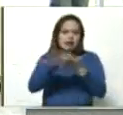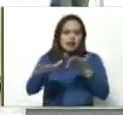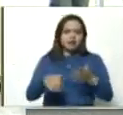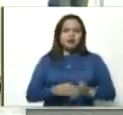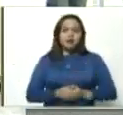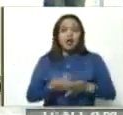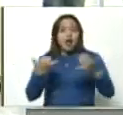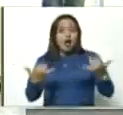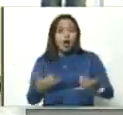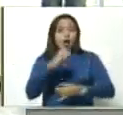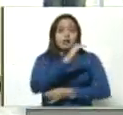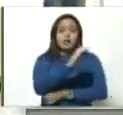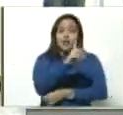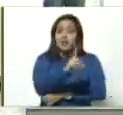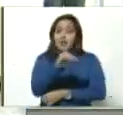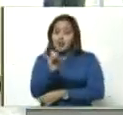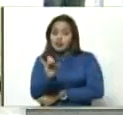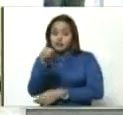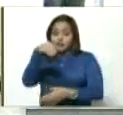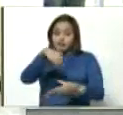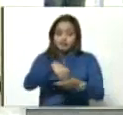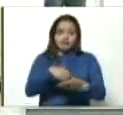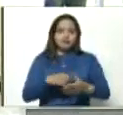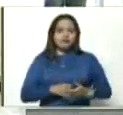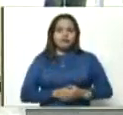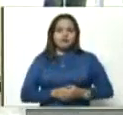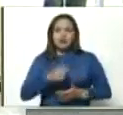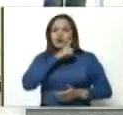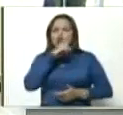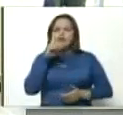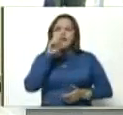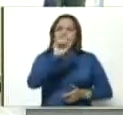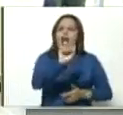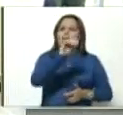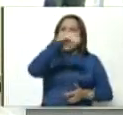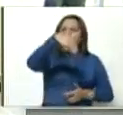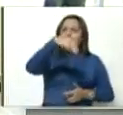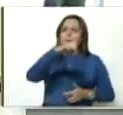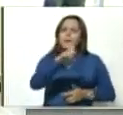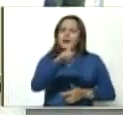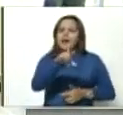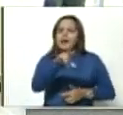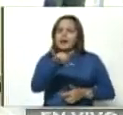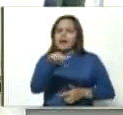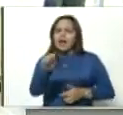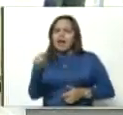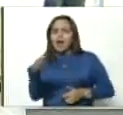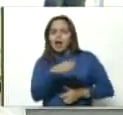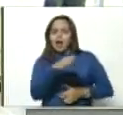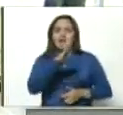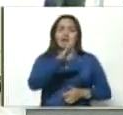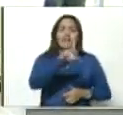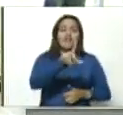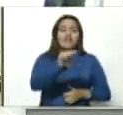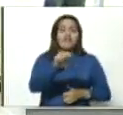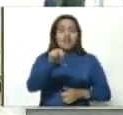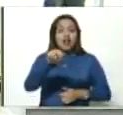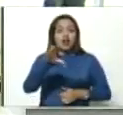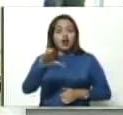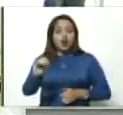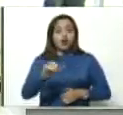centro diagnóstico integral, Amelia Blanco, ¿verdad? Ejemplo de lo que